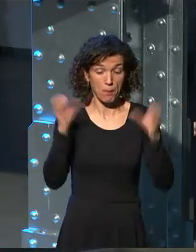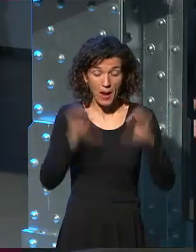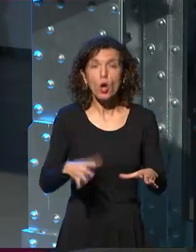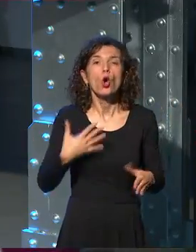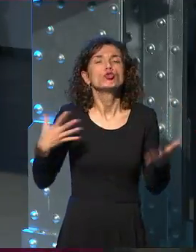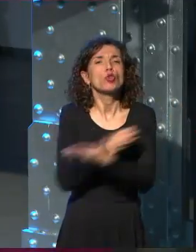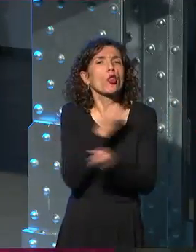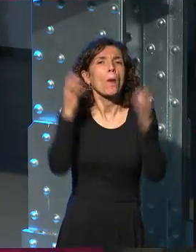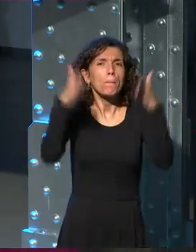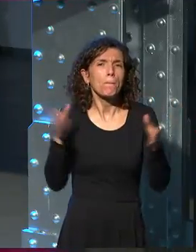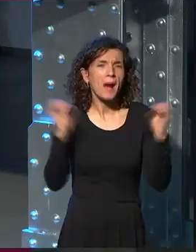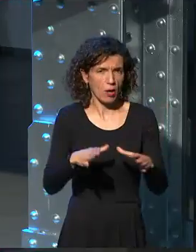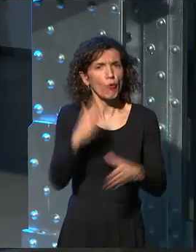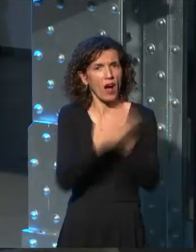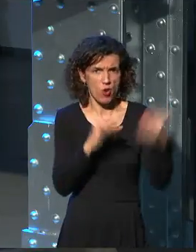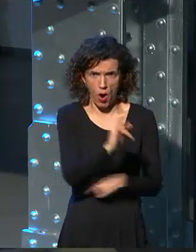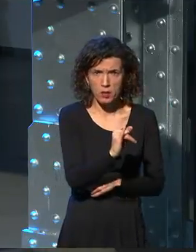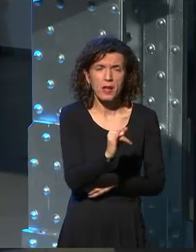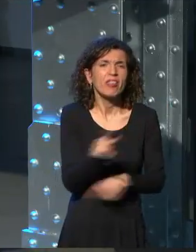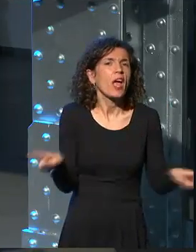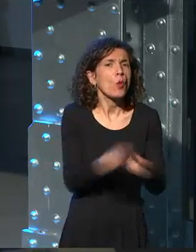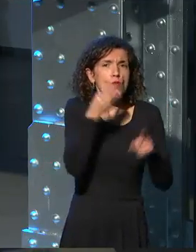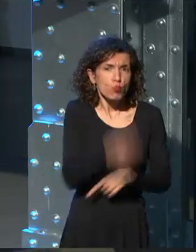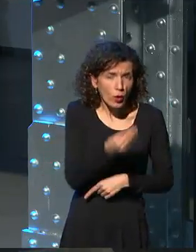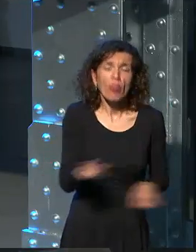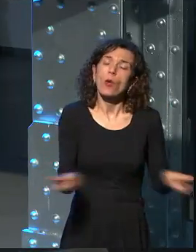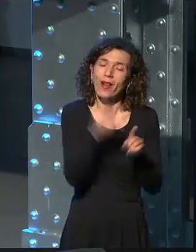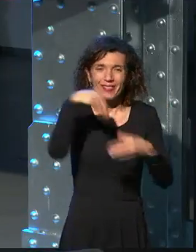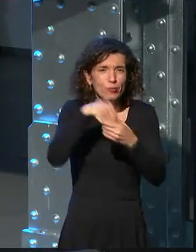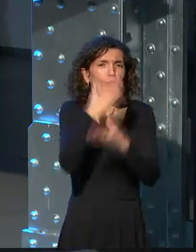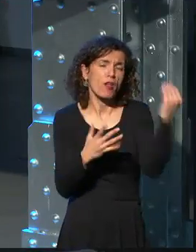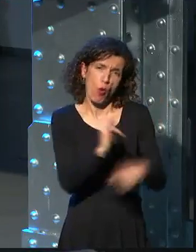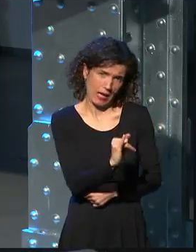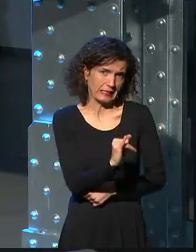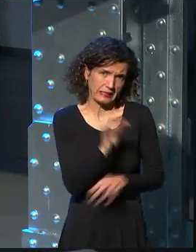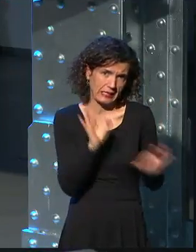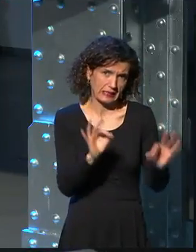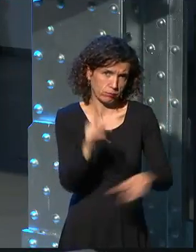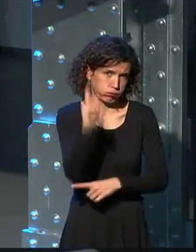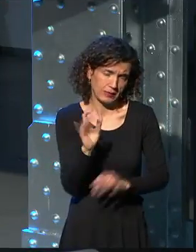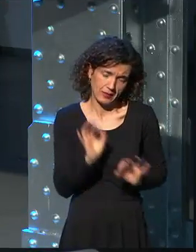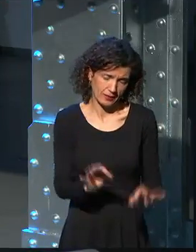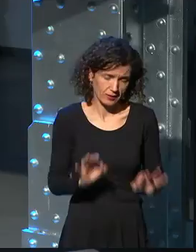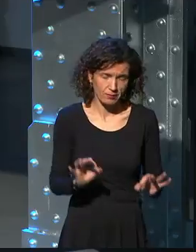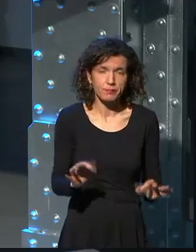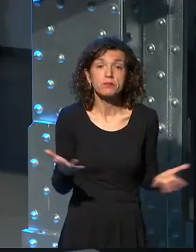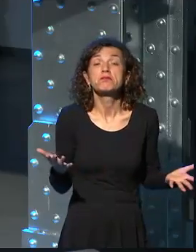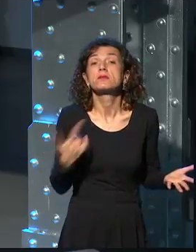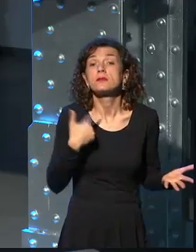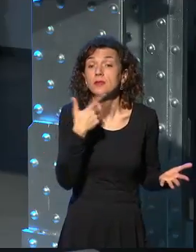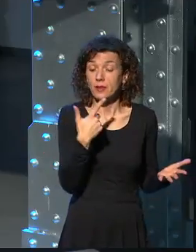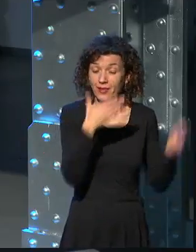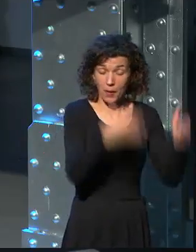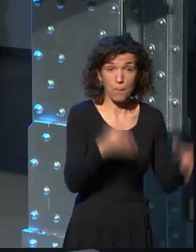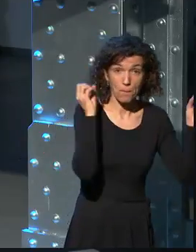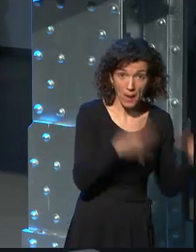magos cometen errores, siempre hay algo que falla. Por muy bueno que sea el mago, siempre hay algún imprevisto, algo que no funciona tal como debería. Y lo que distingue